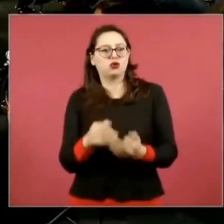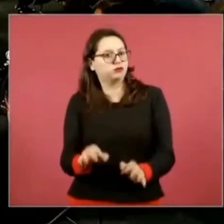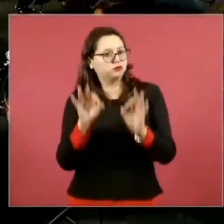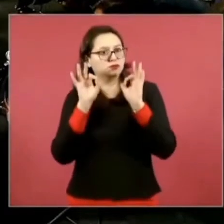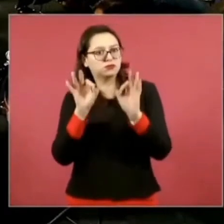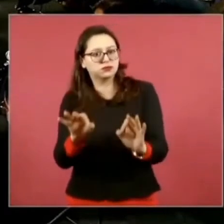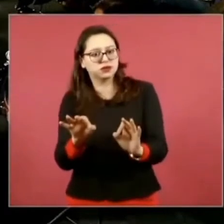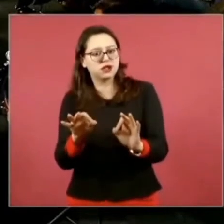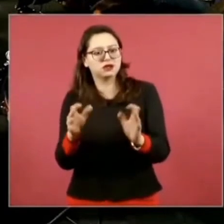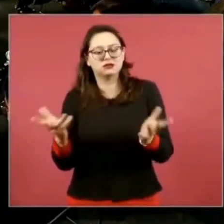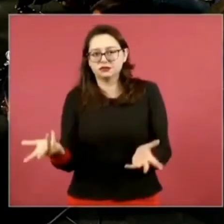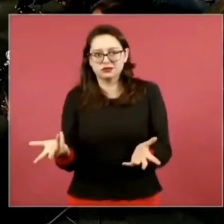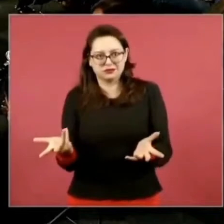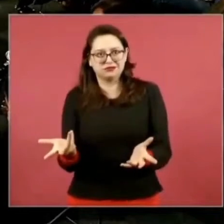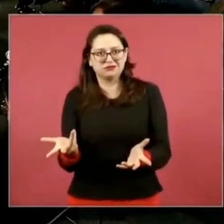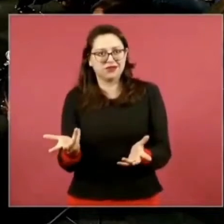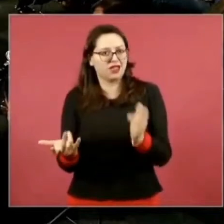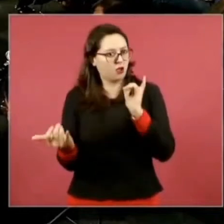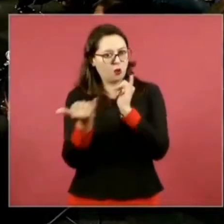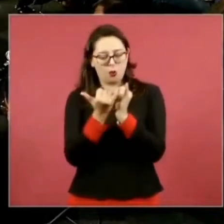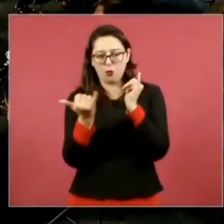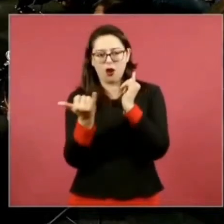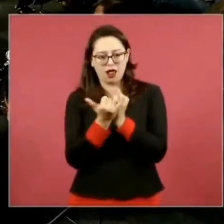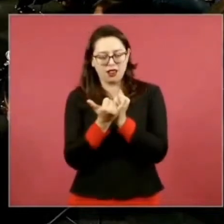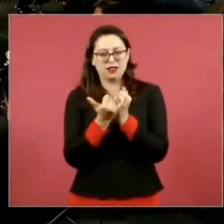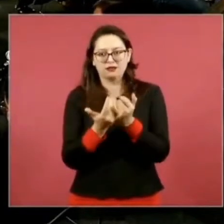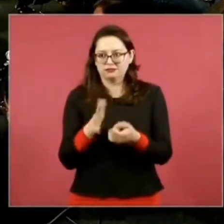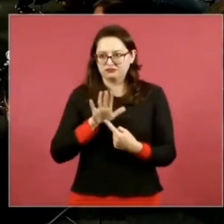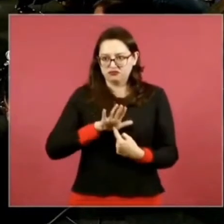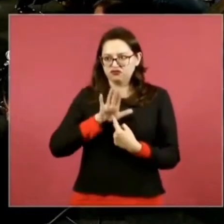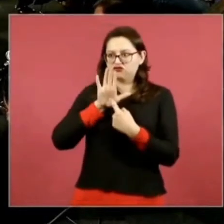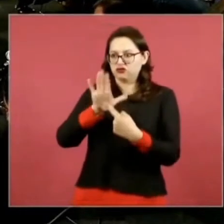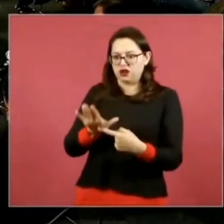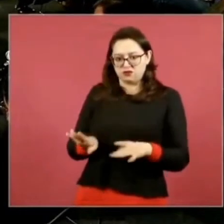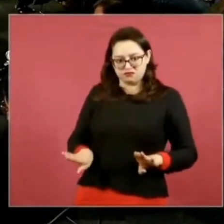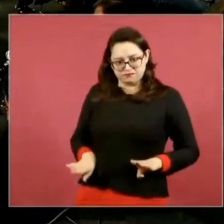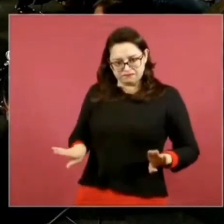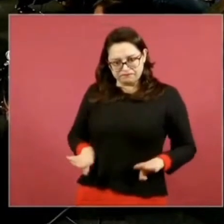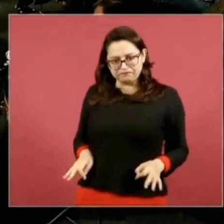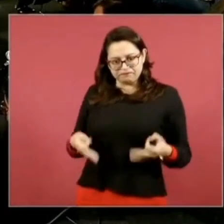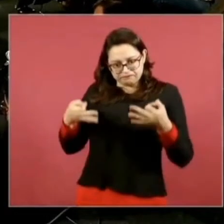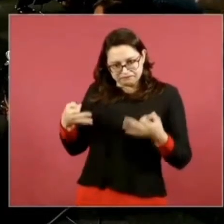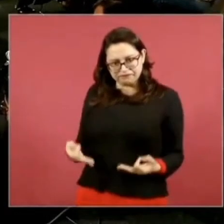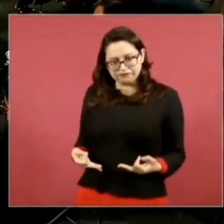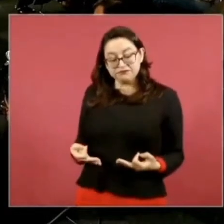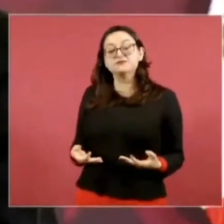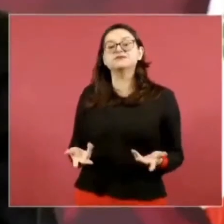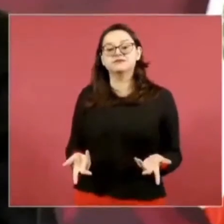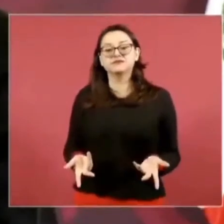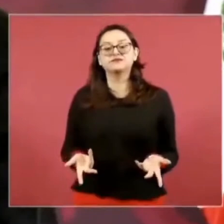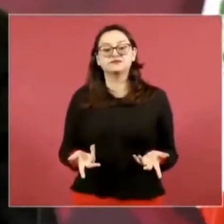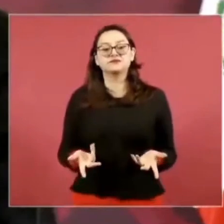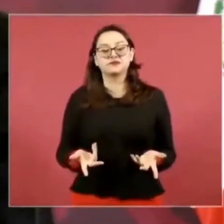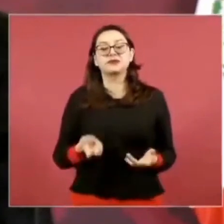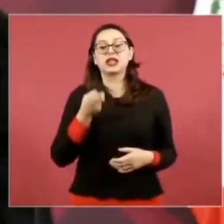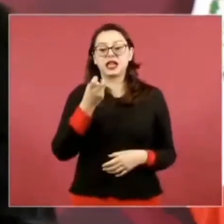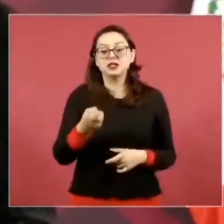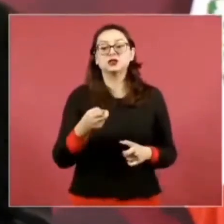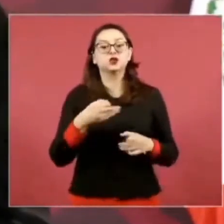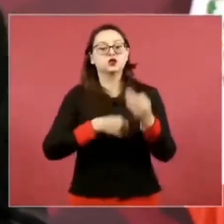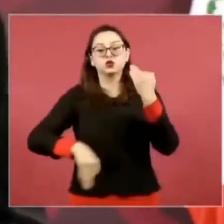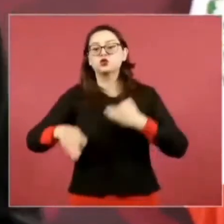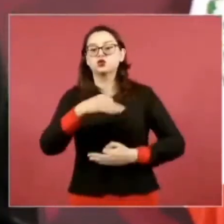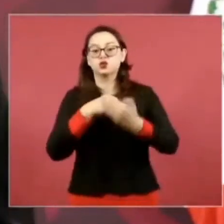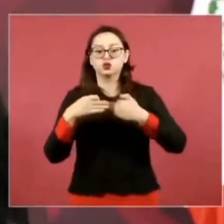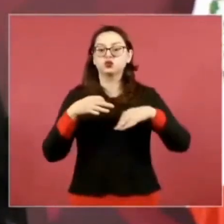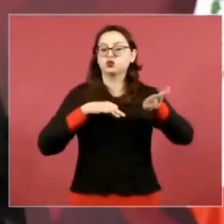hacer lo mismo y dar un buen ejemplo, hacer lo mismo que hacen otros trabajadores y